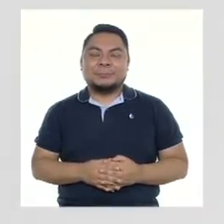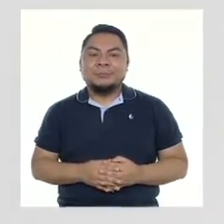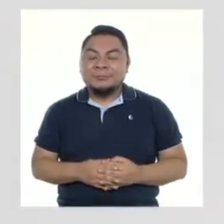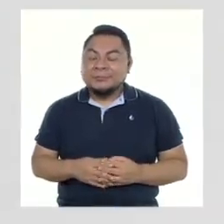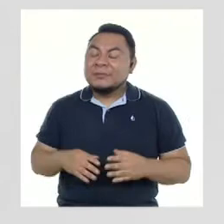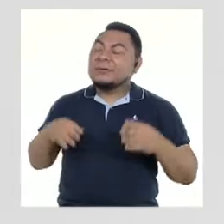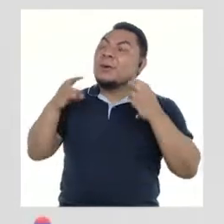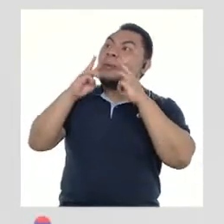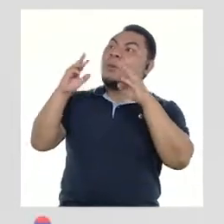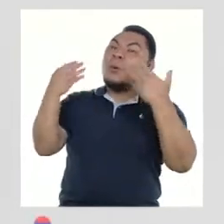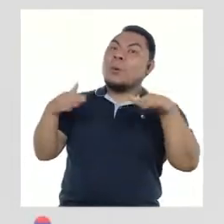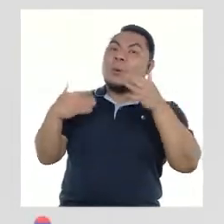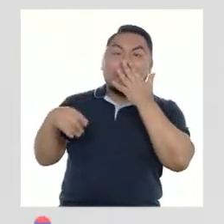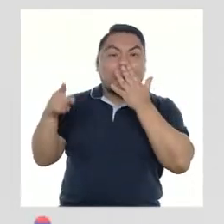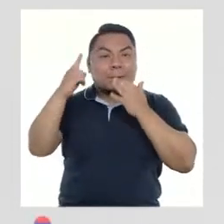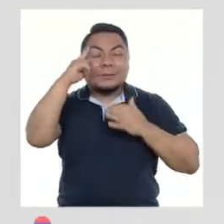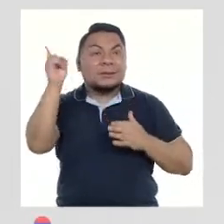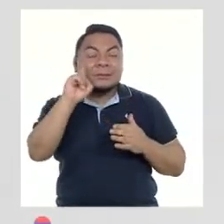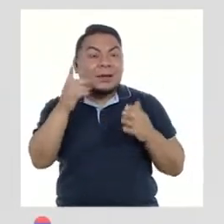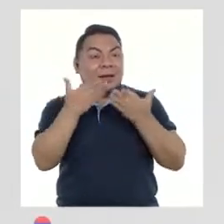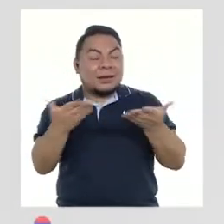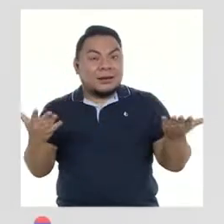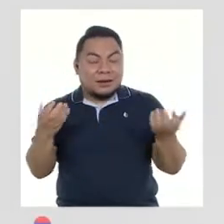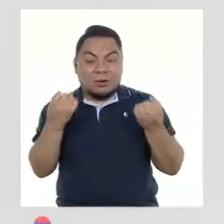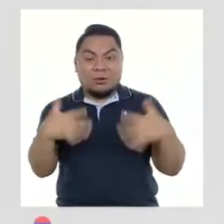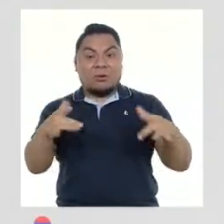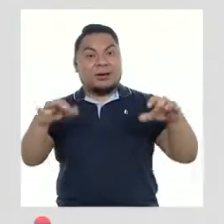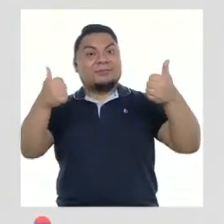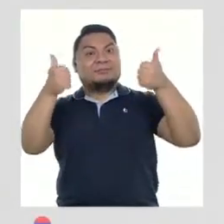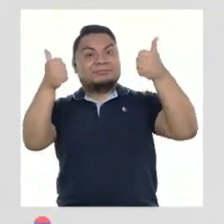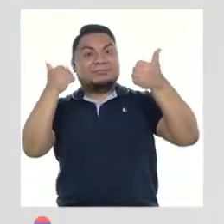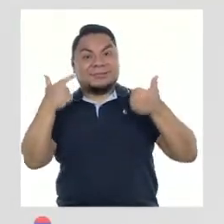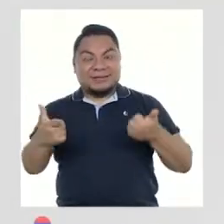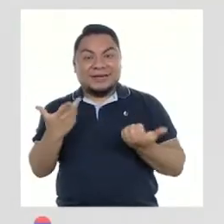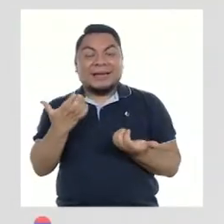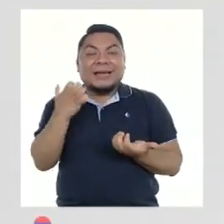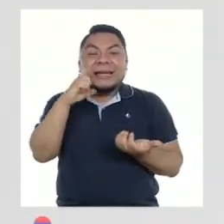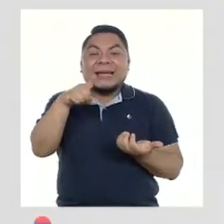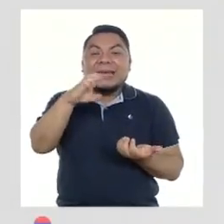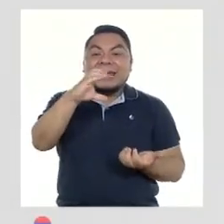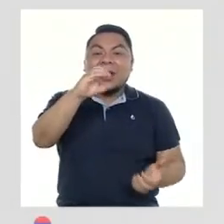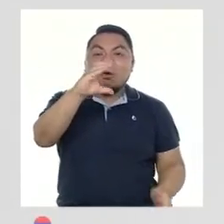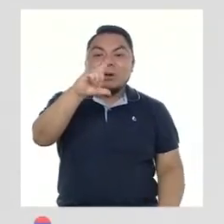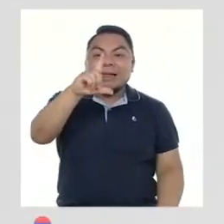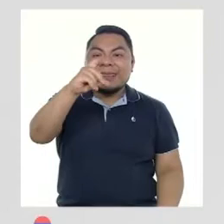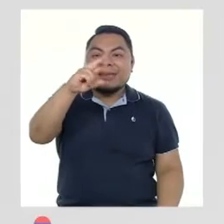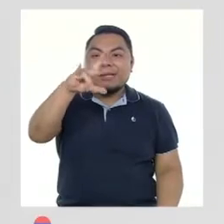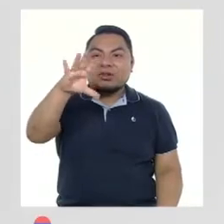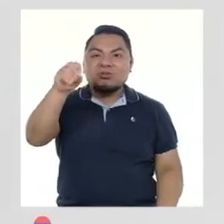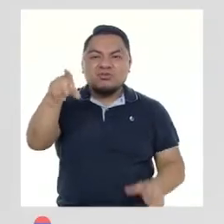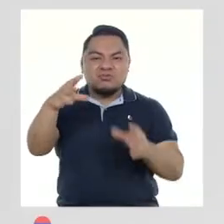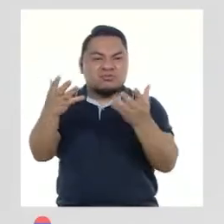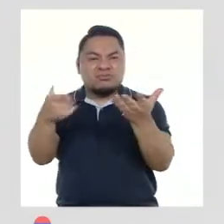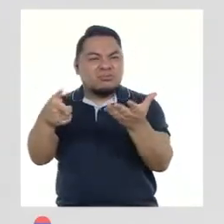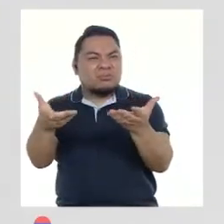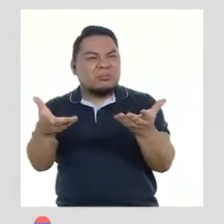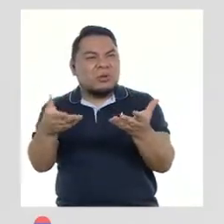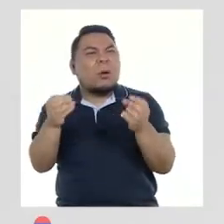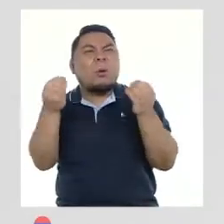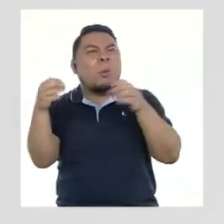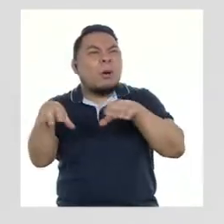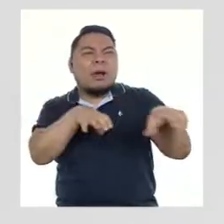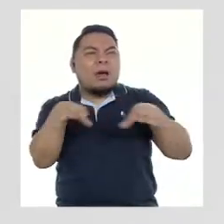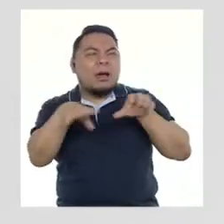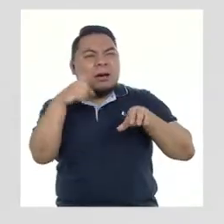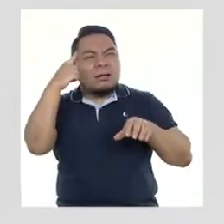¡Guau! No sabía que se podían hacer cosas tan fantásticas con los ecoladrillos. Pero, ¿cómo